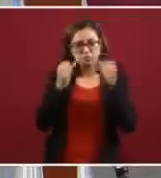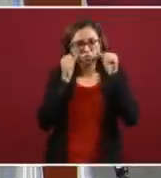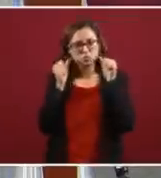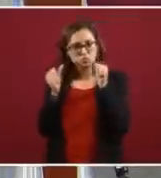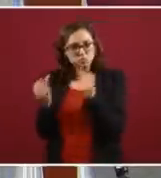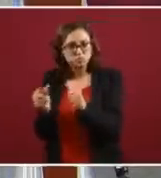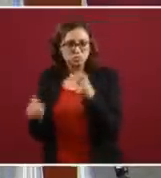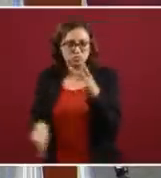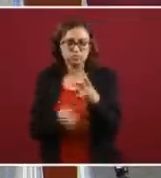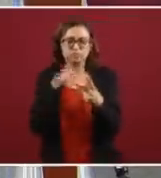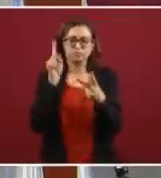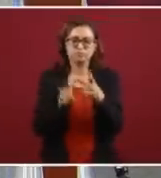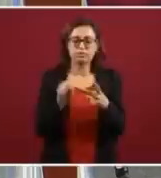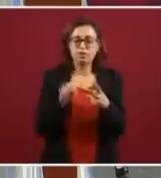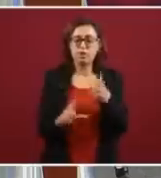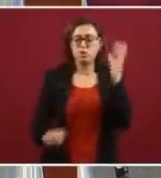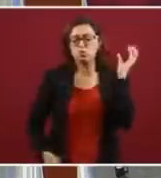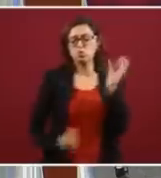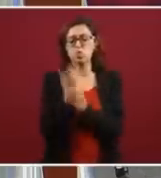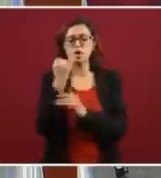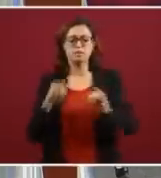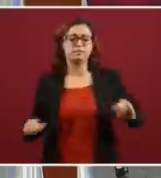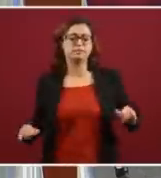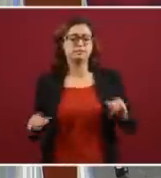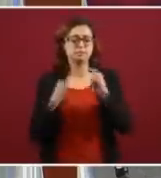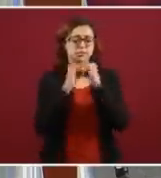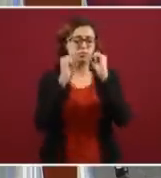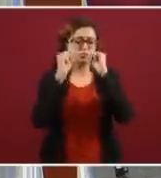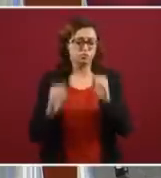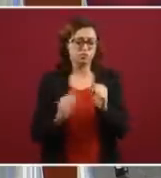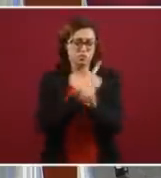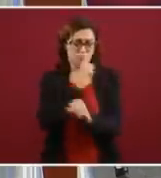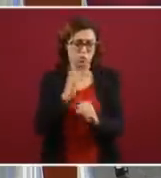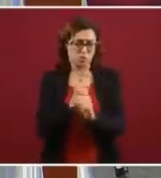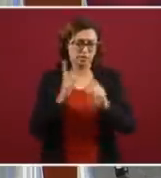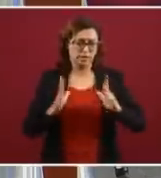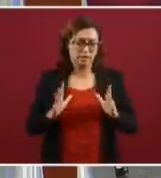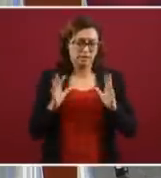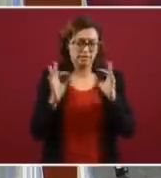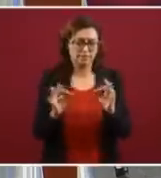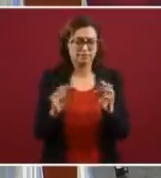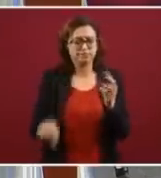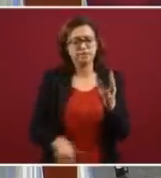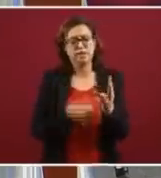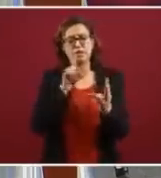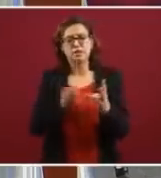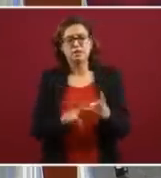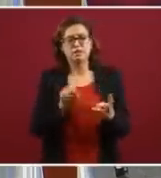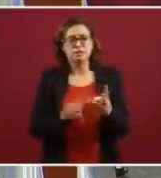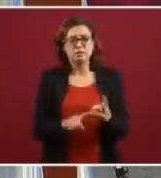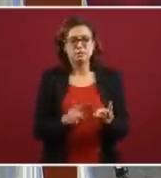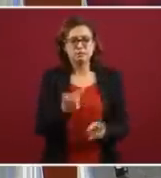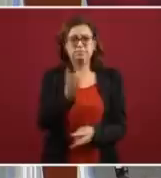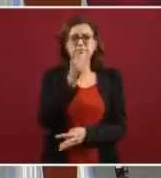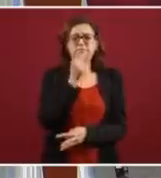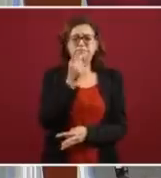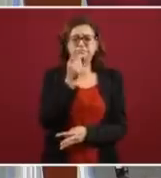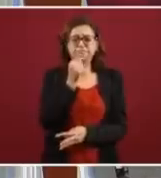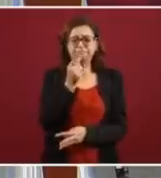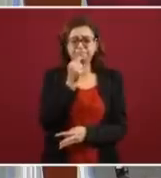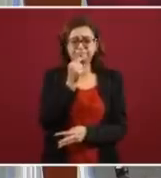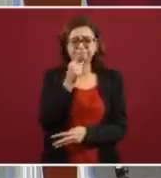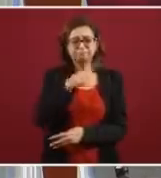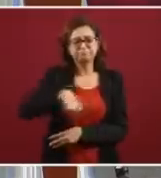y creación de nuevas instituciones de seguridad. Los cuerpos de seguridad actúan en el marco de